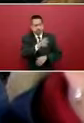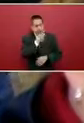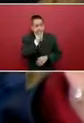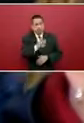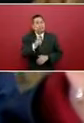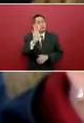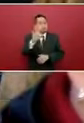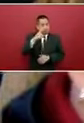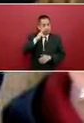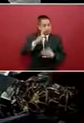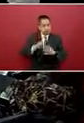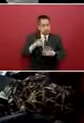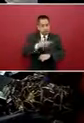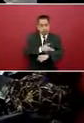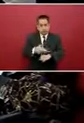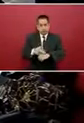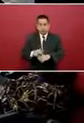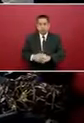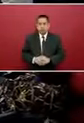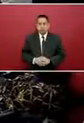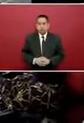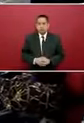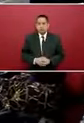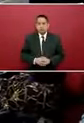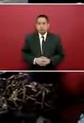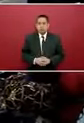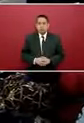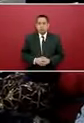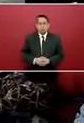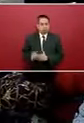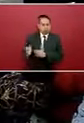El mecanismo, a ver, Adrián,